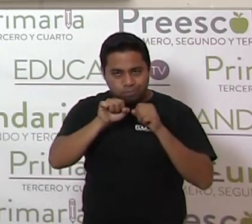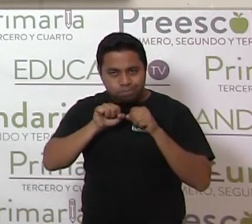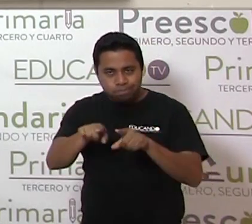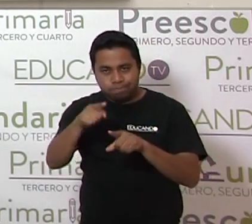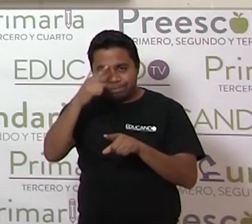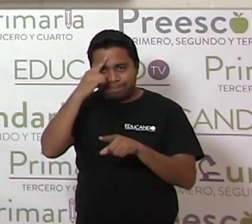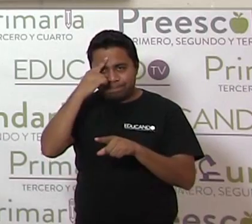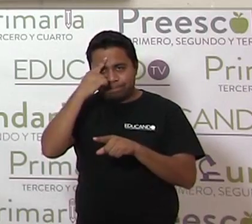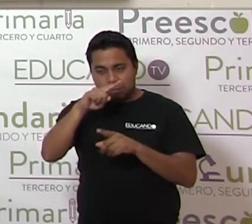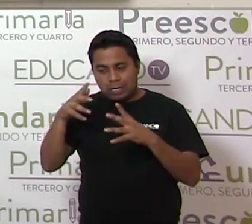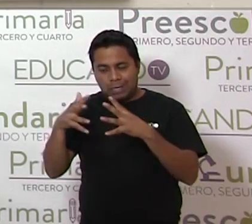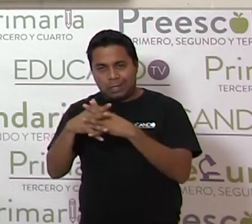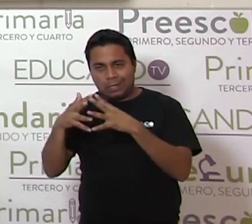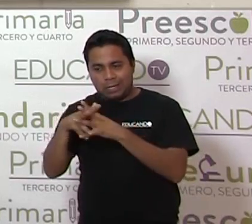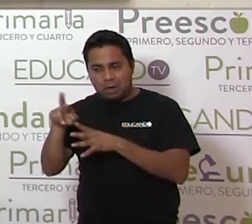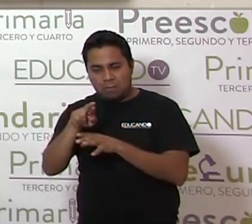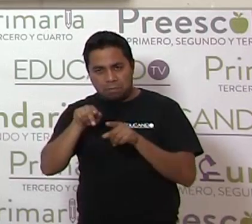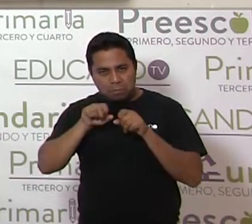reforma.